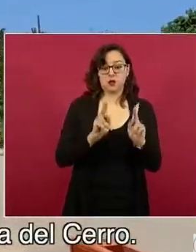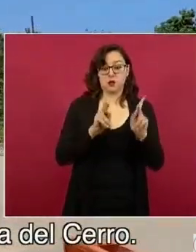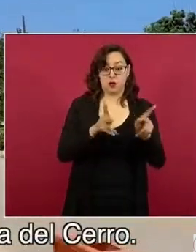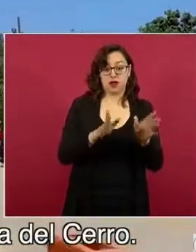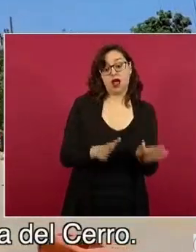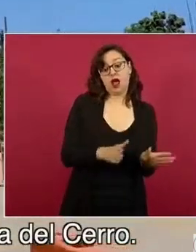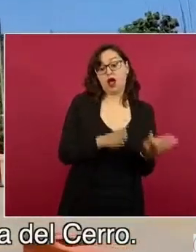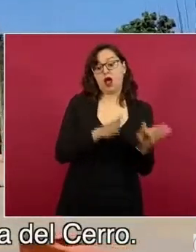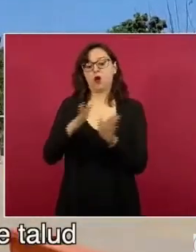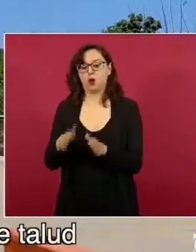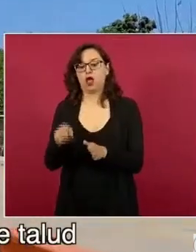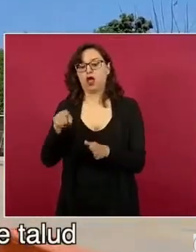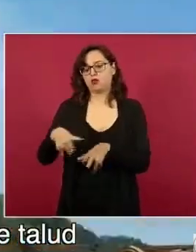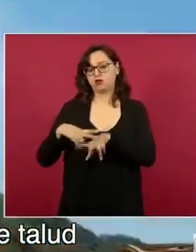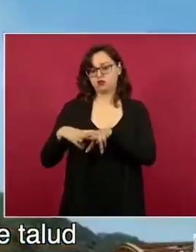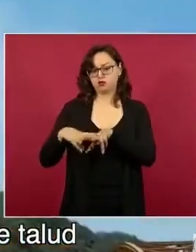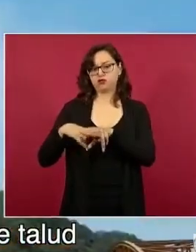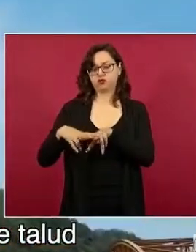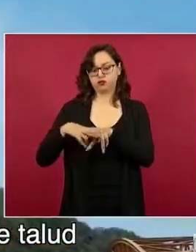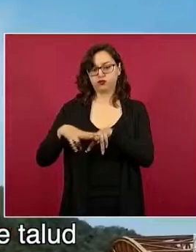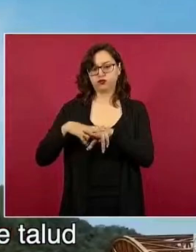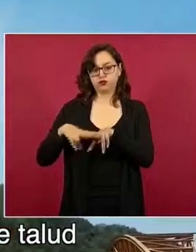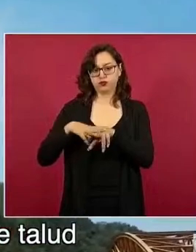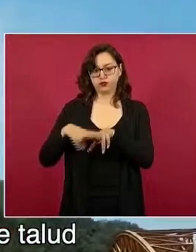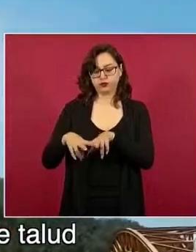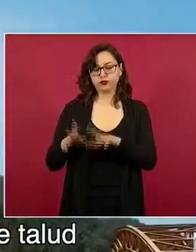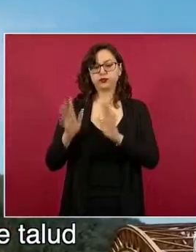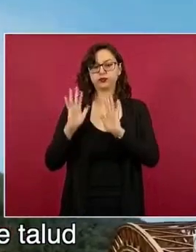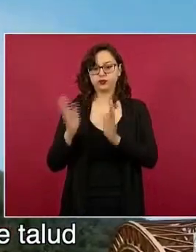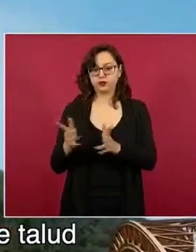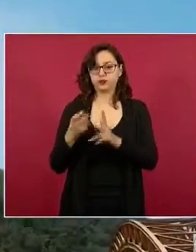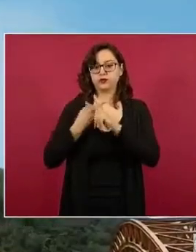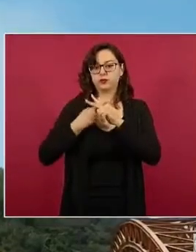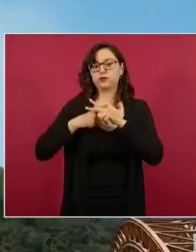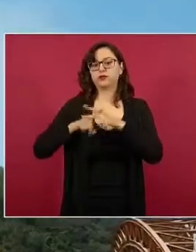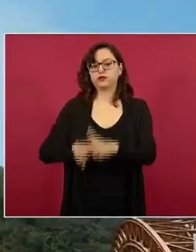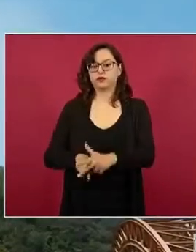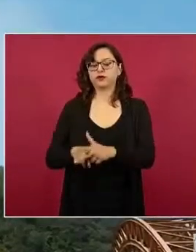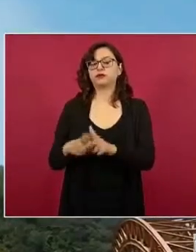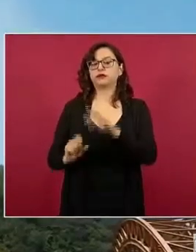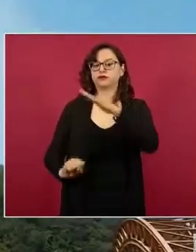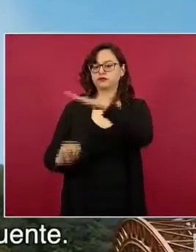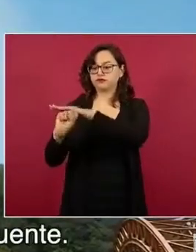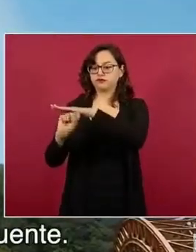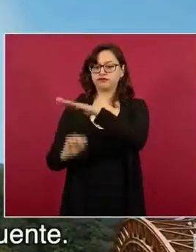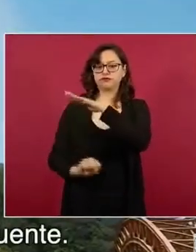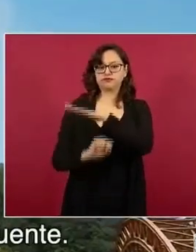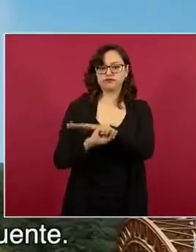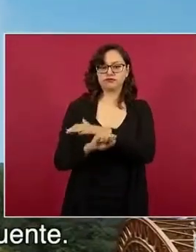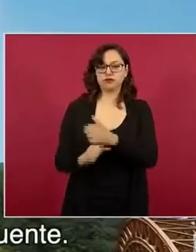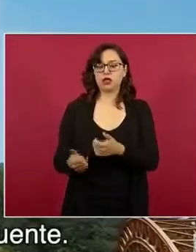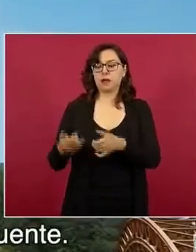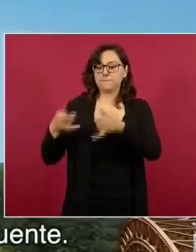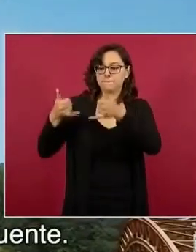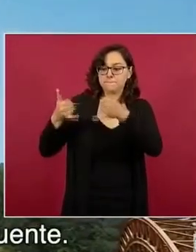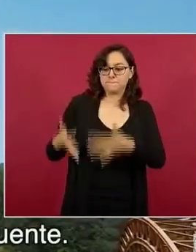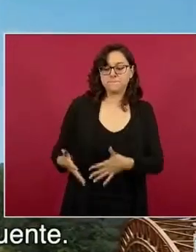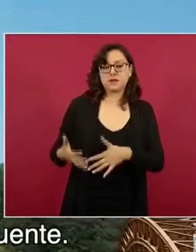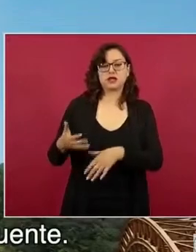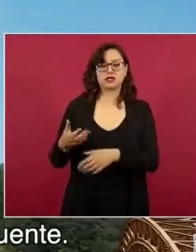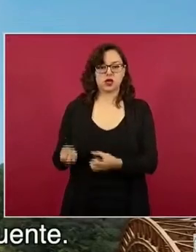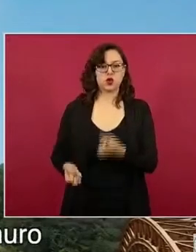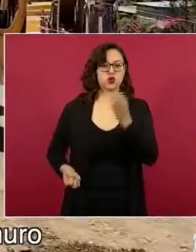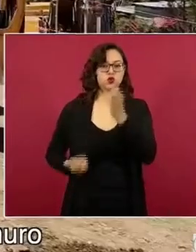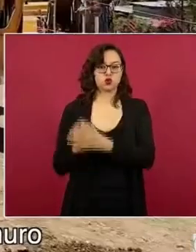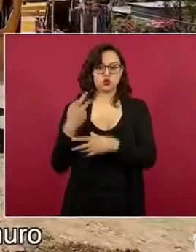de Boca del Cerro. En este punto se realiza la perfilación de talud para la cimentación de zapata que soportará la estructura del nuevo